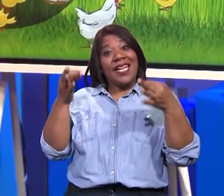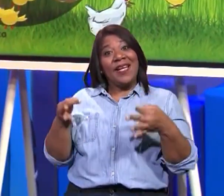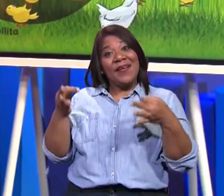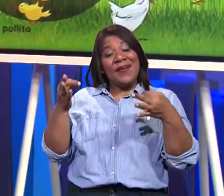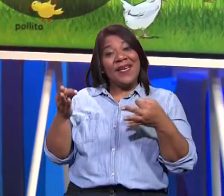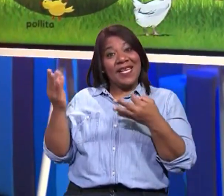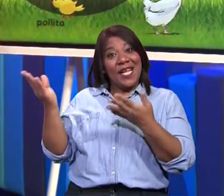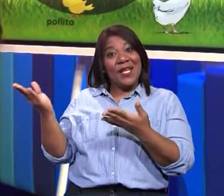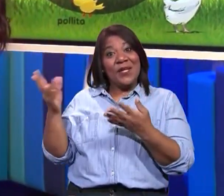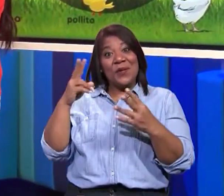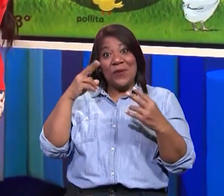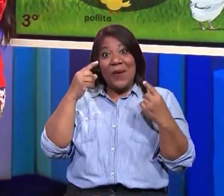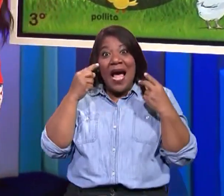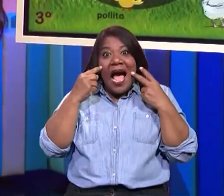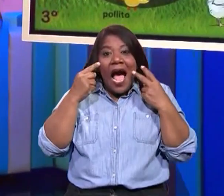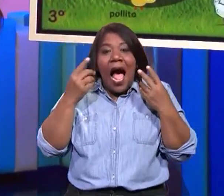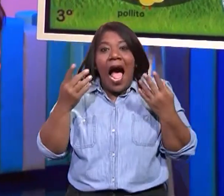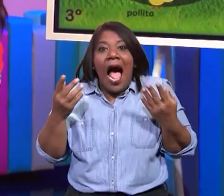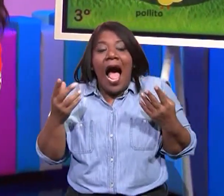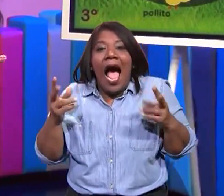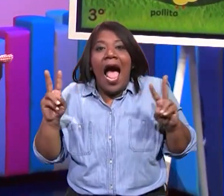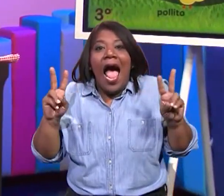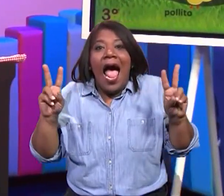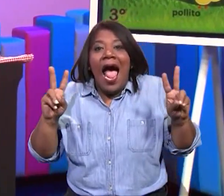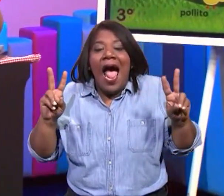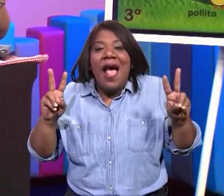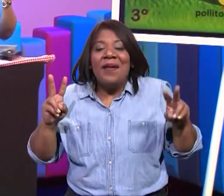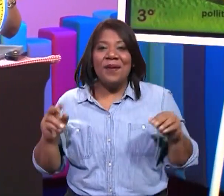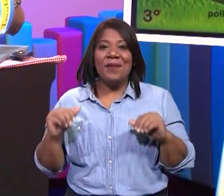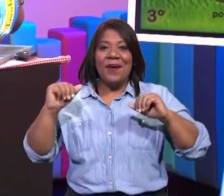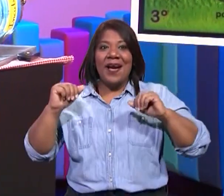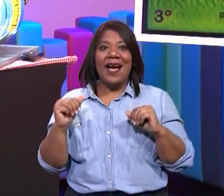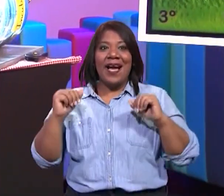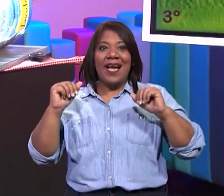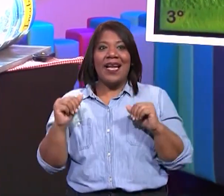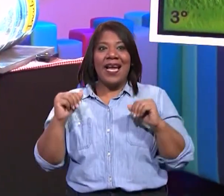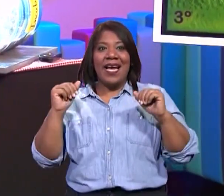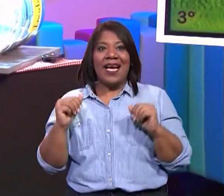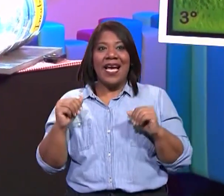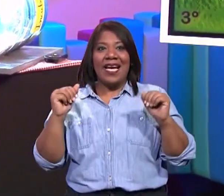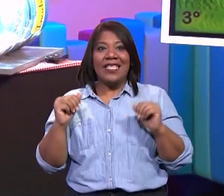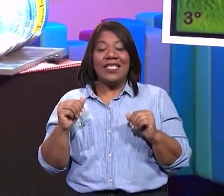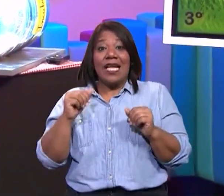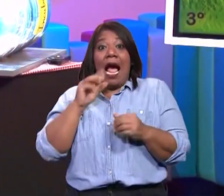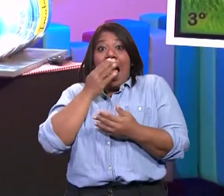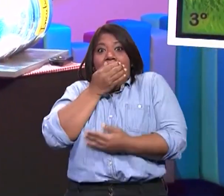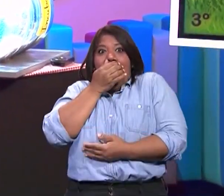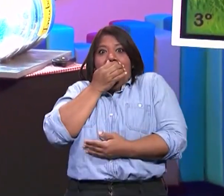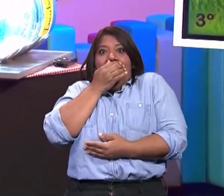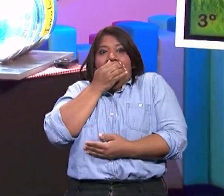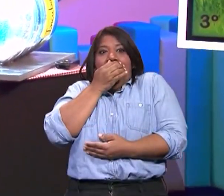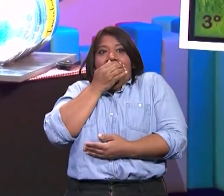podemos conocer el ciclo real de la gallina. Y por aquí tenemos un amiguito.